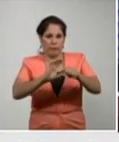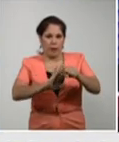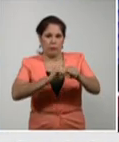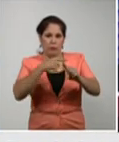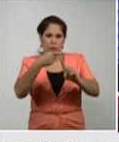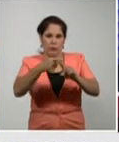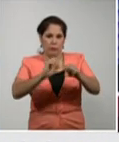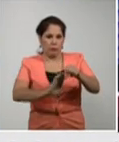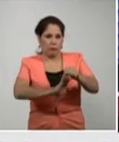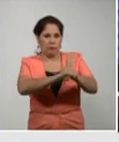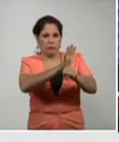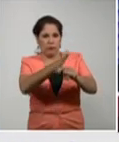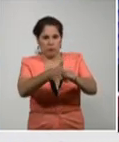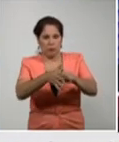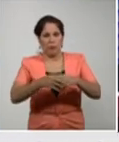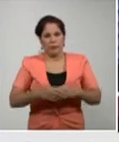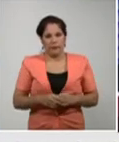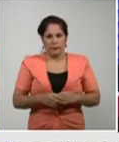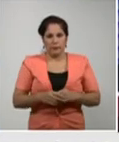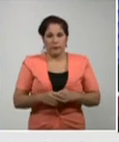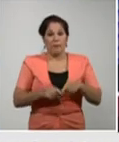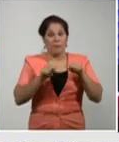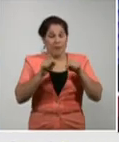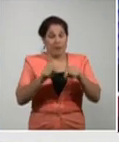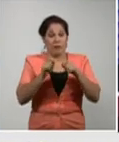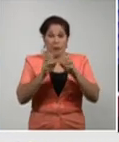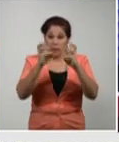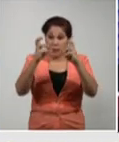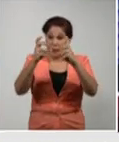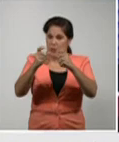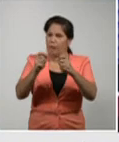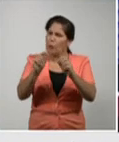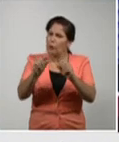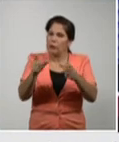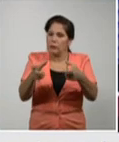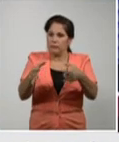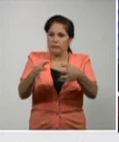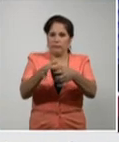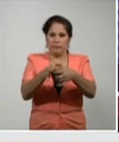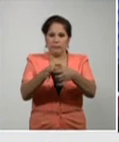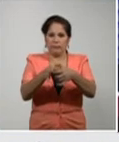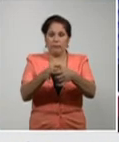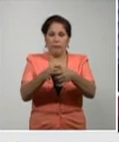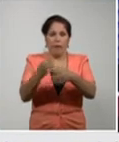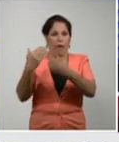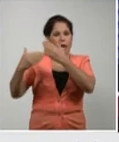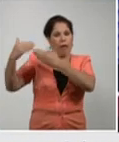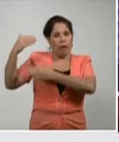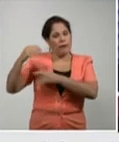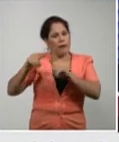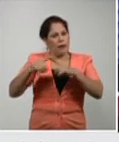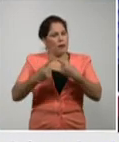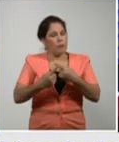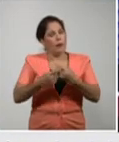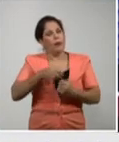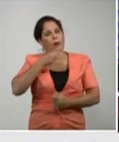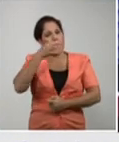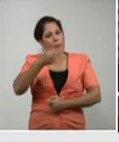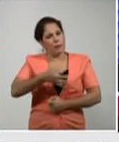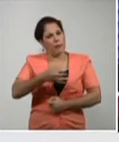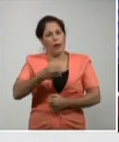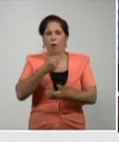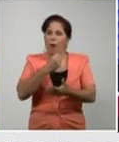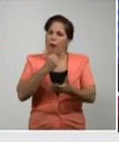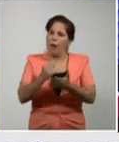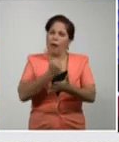la COVID-19. Es una cifra discretamente inferior a jornadas anteriores, pero decimos que lamentable el